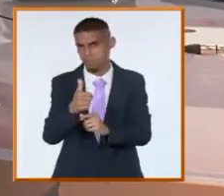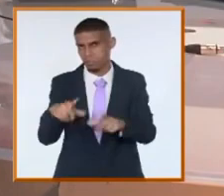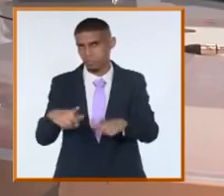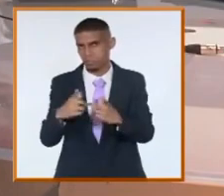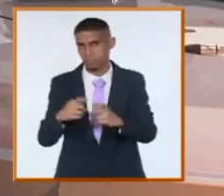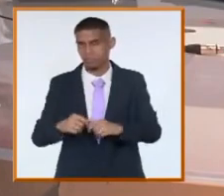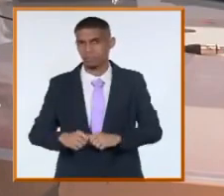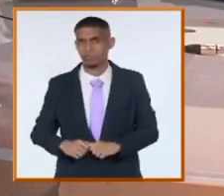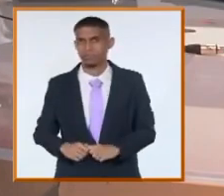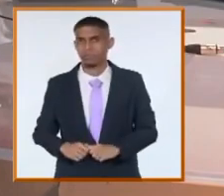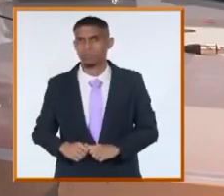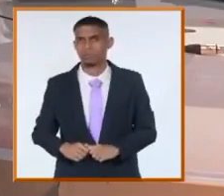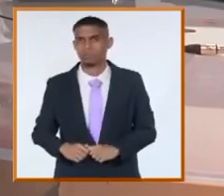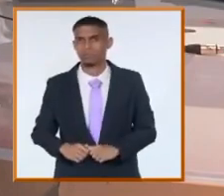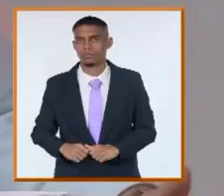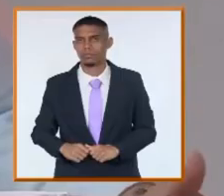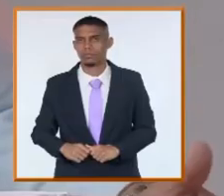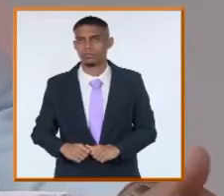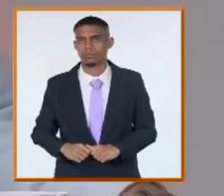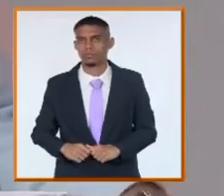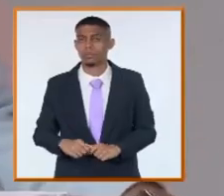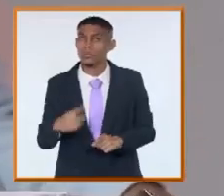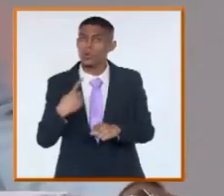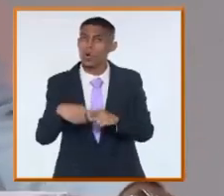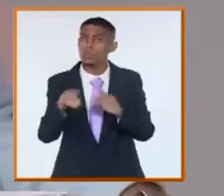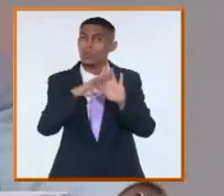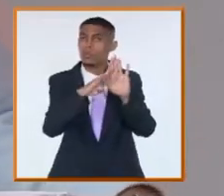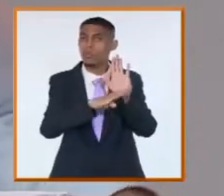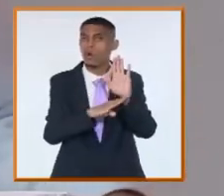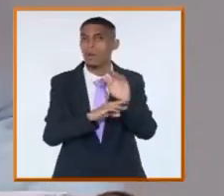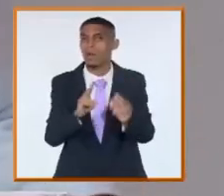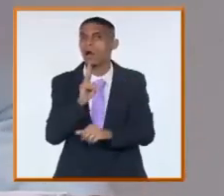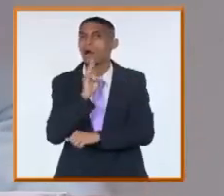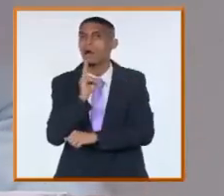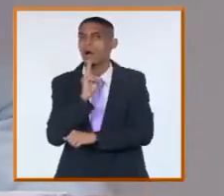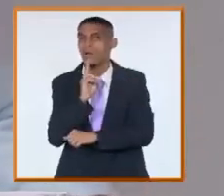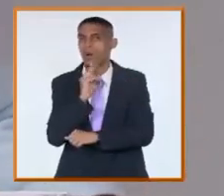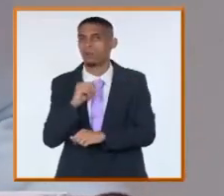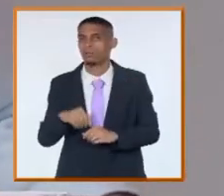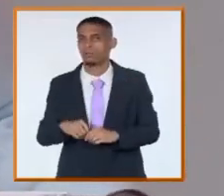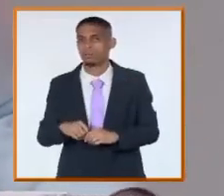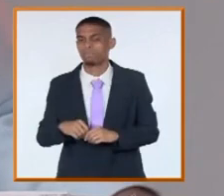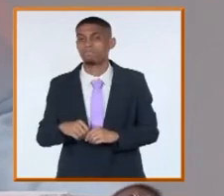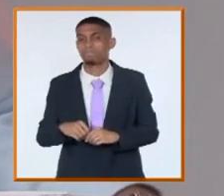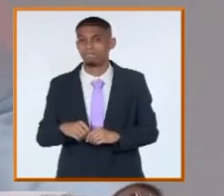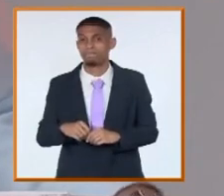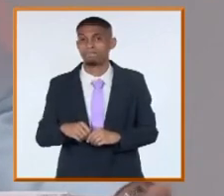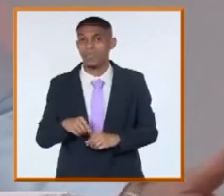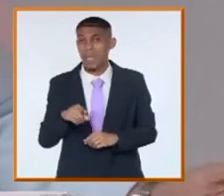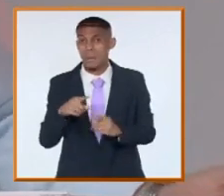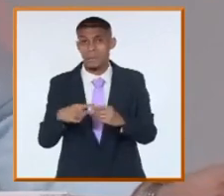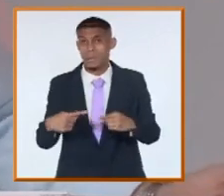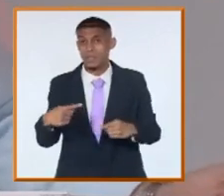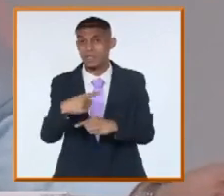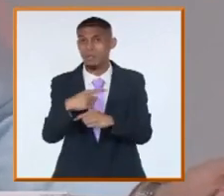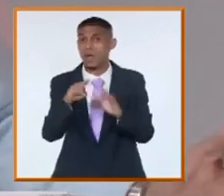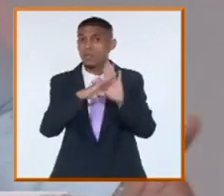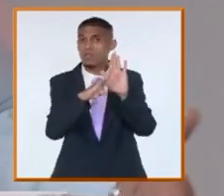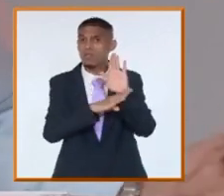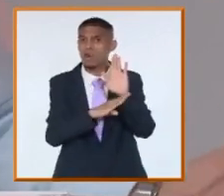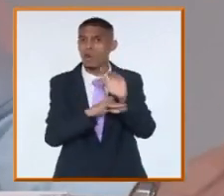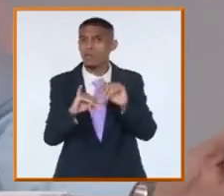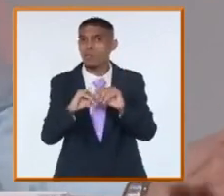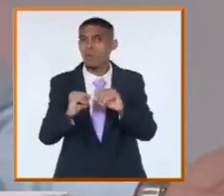esa fuerza constructora y están los programas hidráulicos los programas hidráulicos fundamentalmente en los programas de los